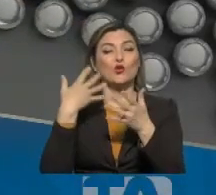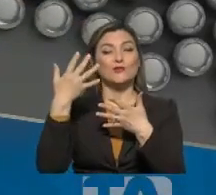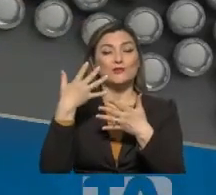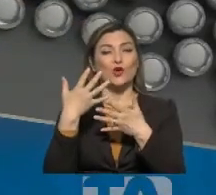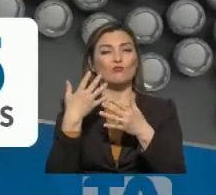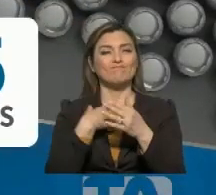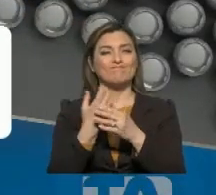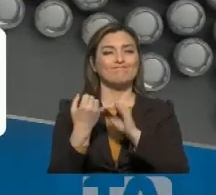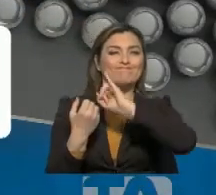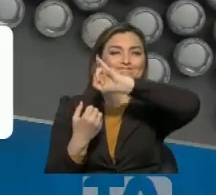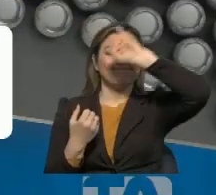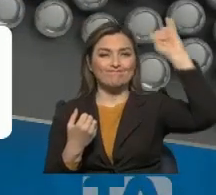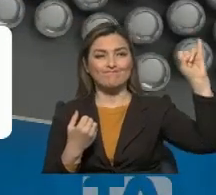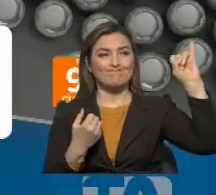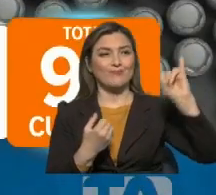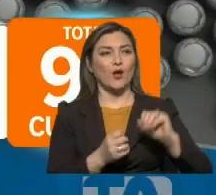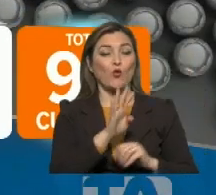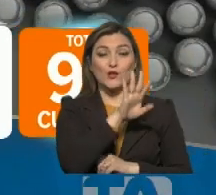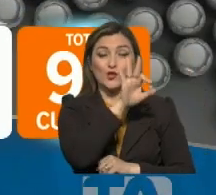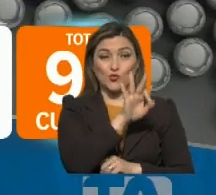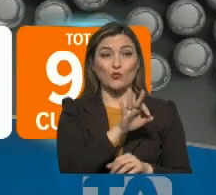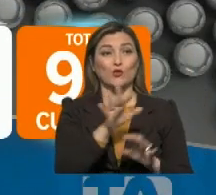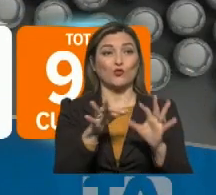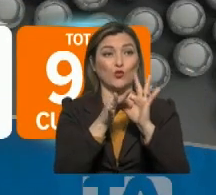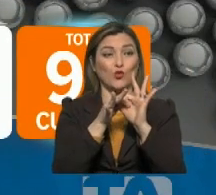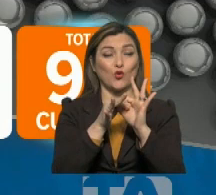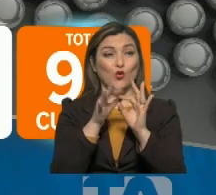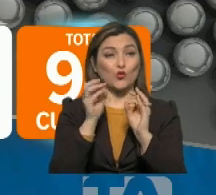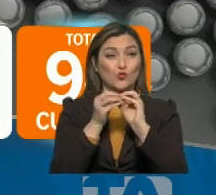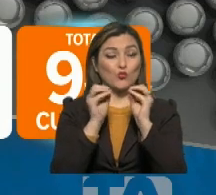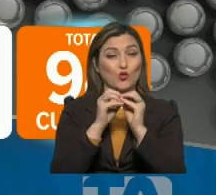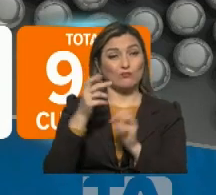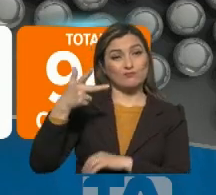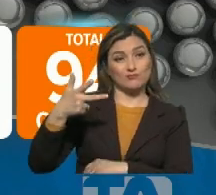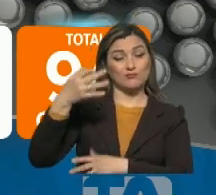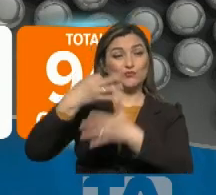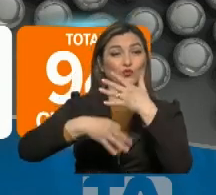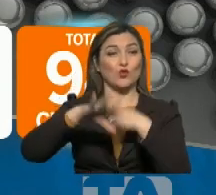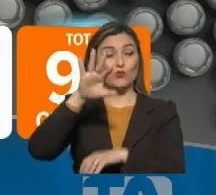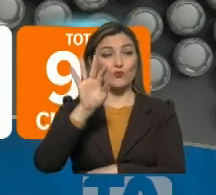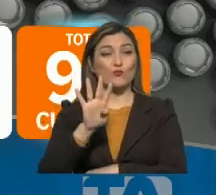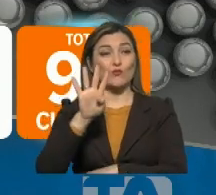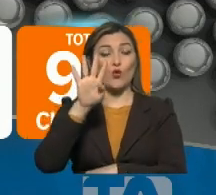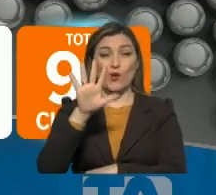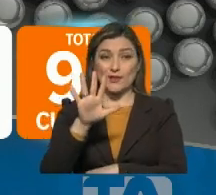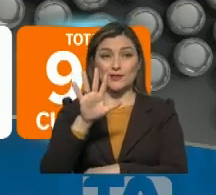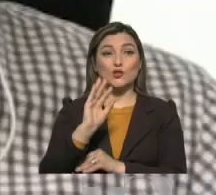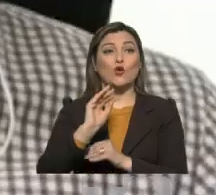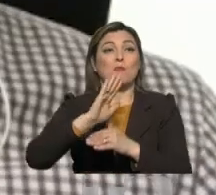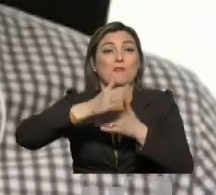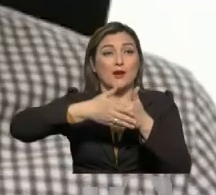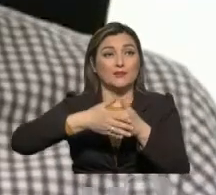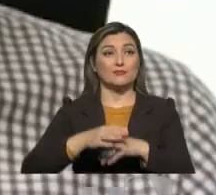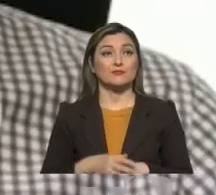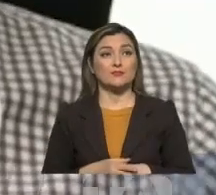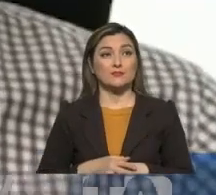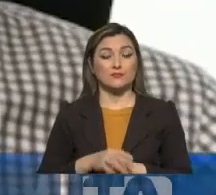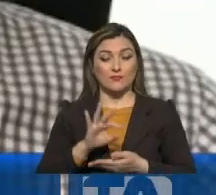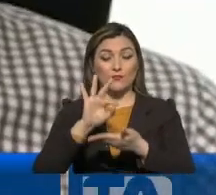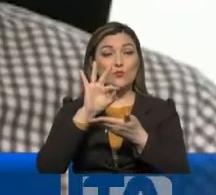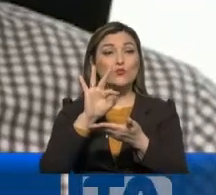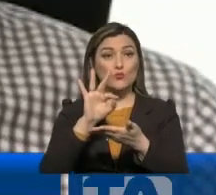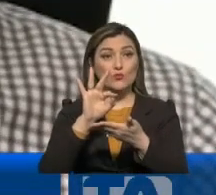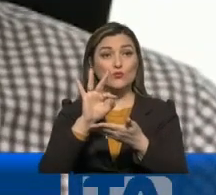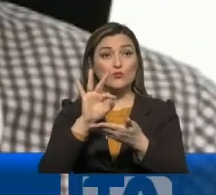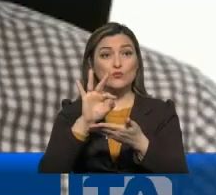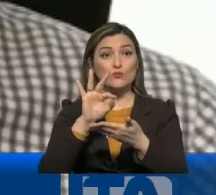49 votos seguros y si se une con pachakutik y la izquierda democrática tendrían 45 más ahí estamos representando no